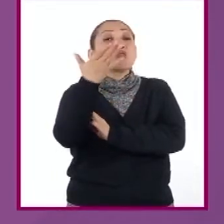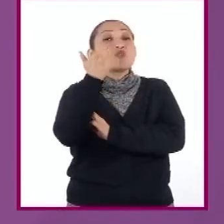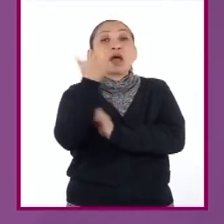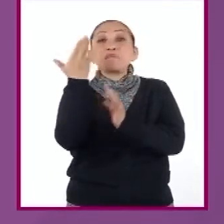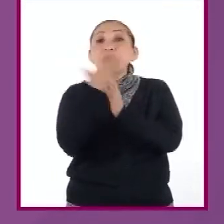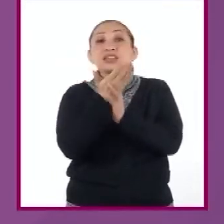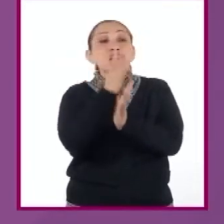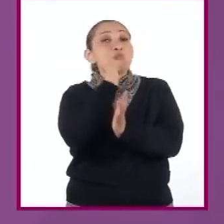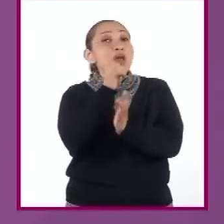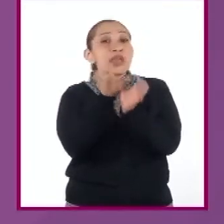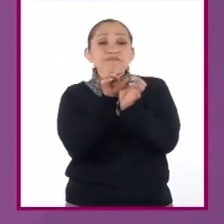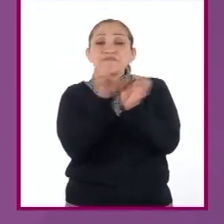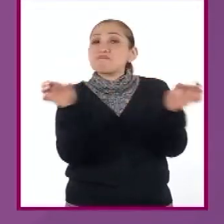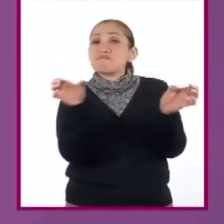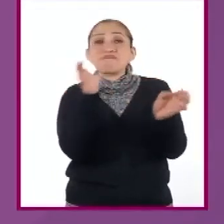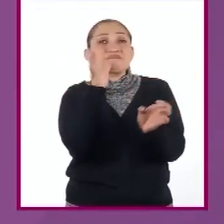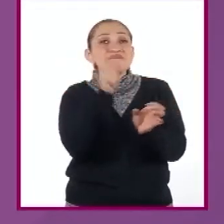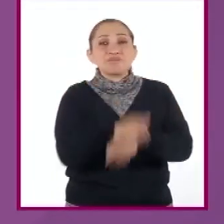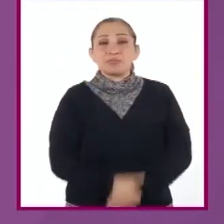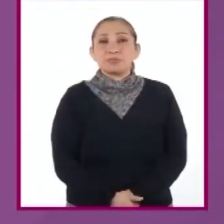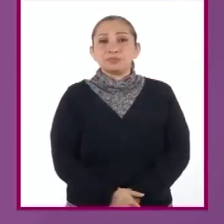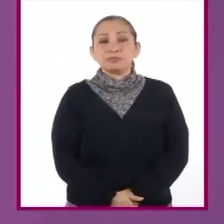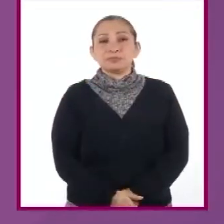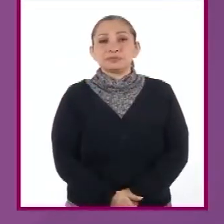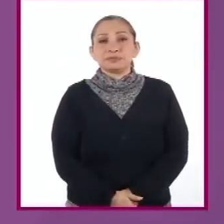sin división.